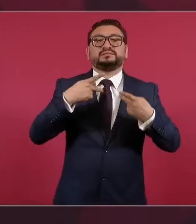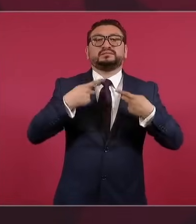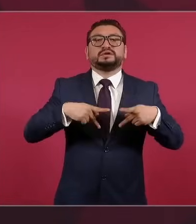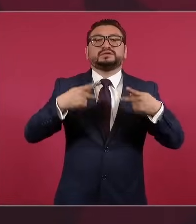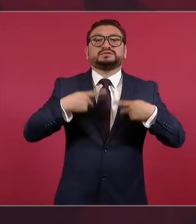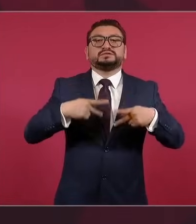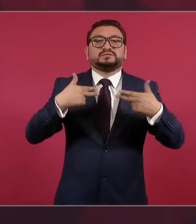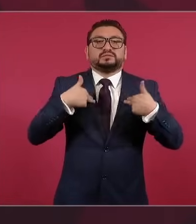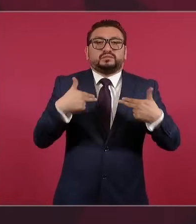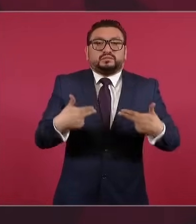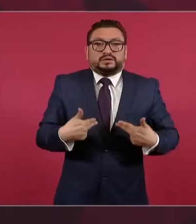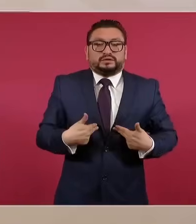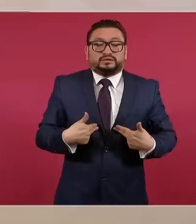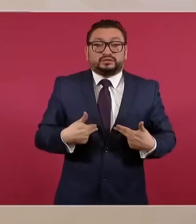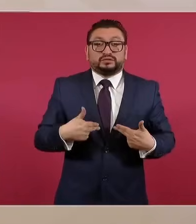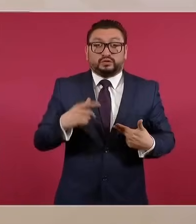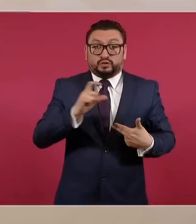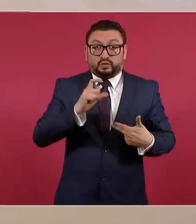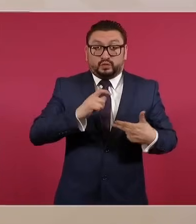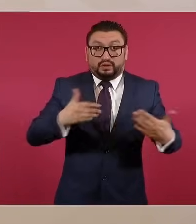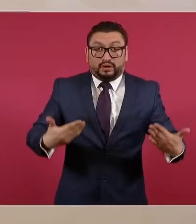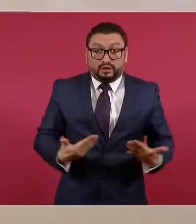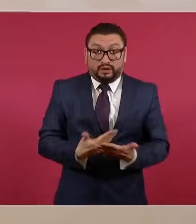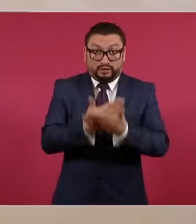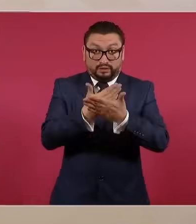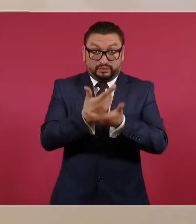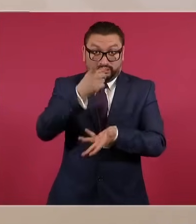no nacemos malos,